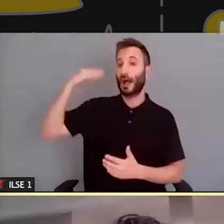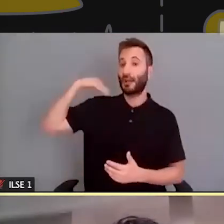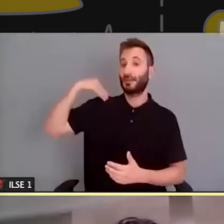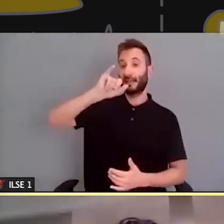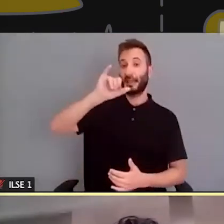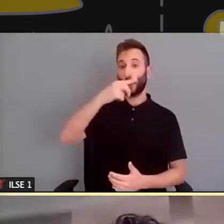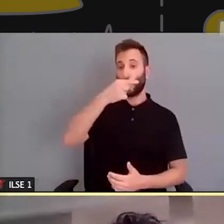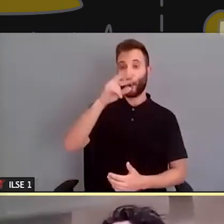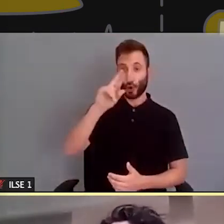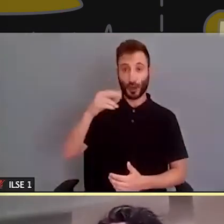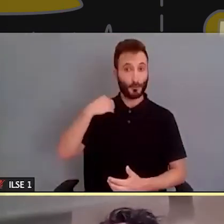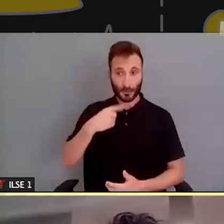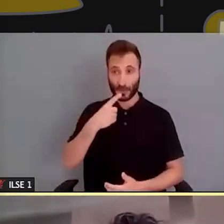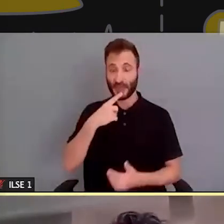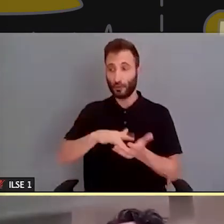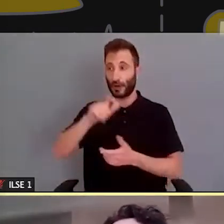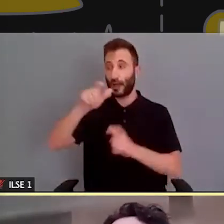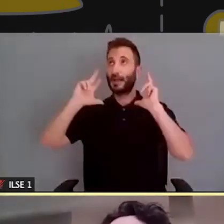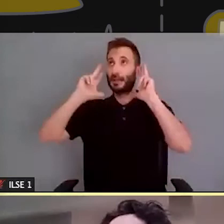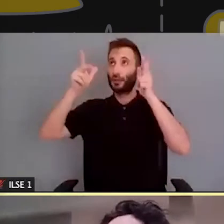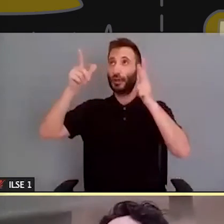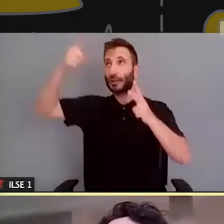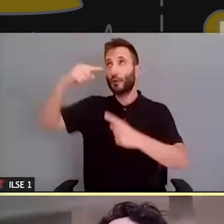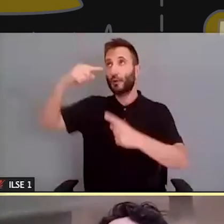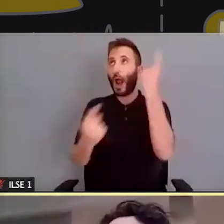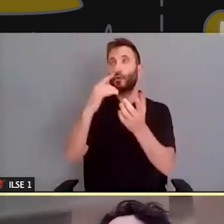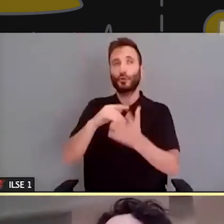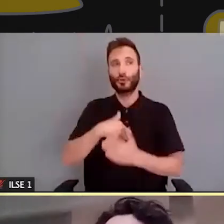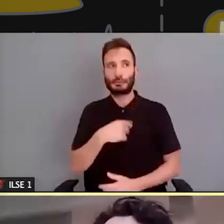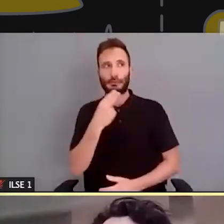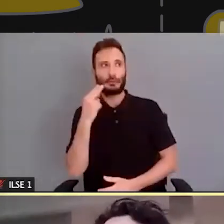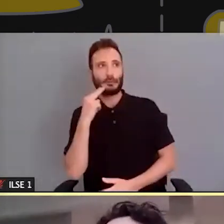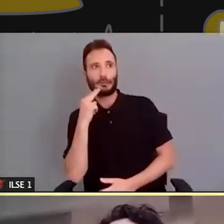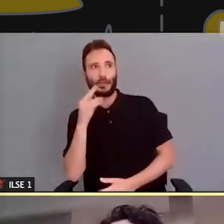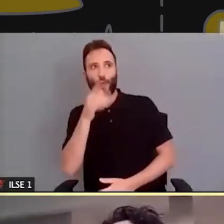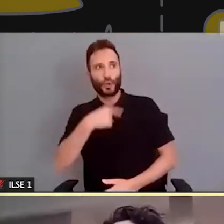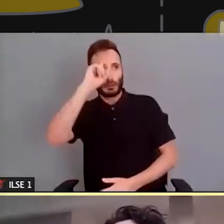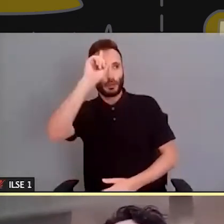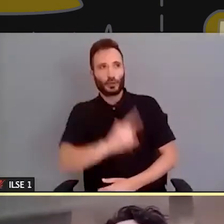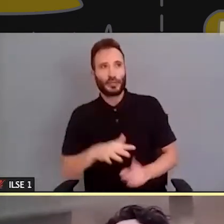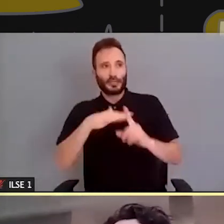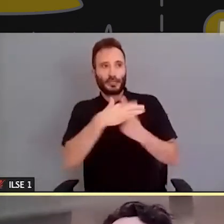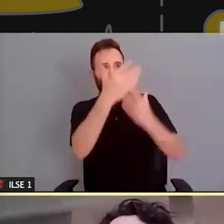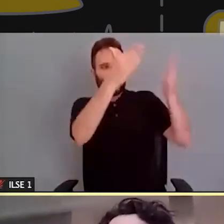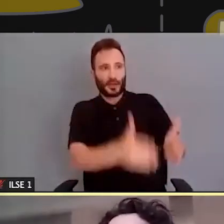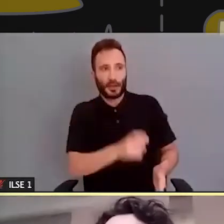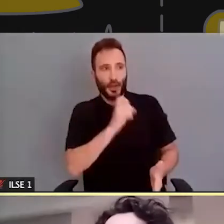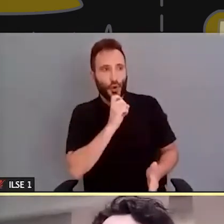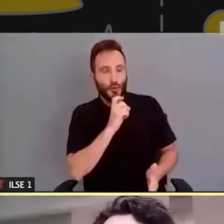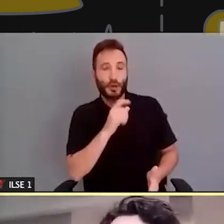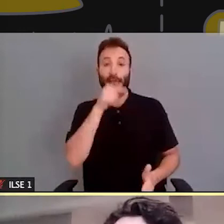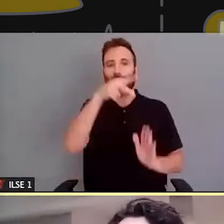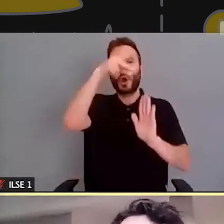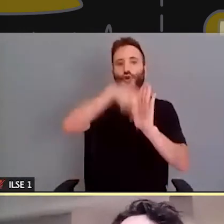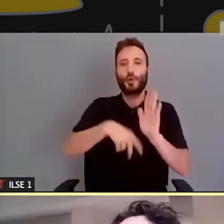desconocimiento no se atreven a ofrecer determinados servicios porque no saben cómo proporcionarlos. Esta norma puede ser una